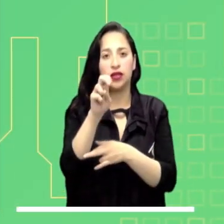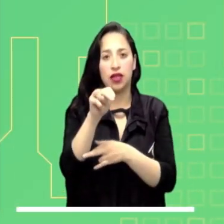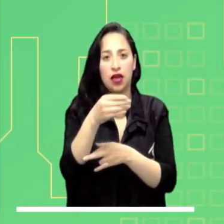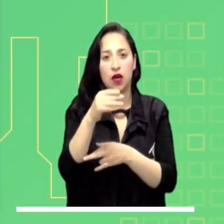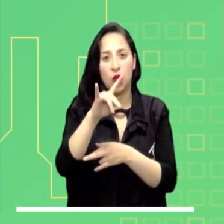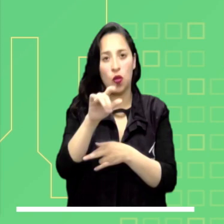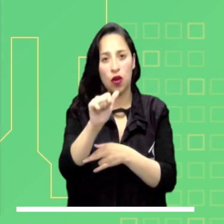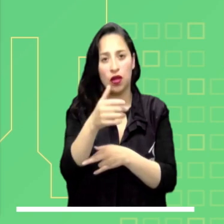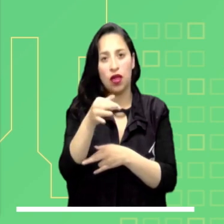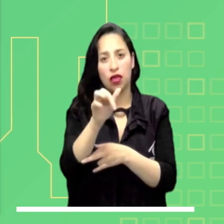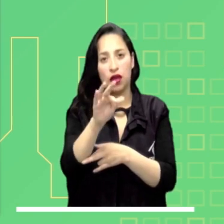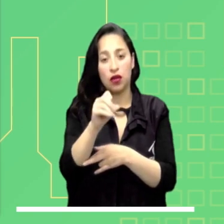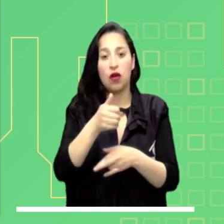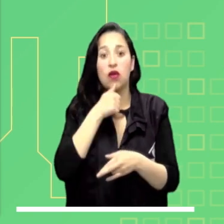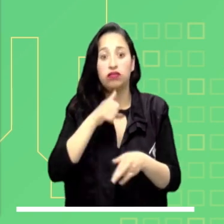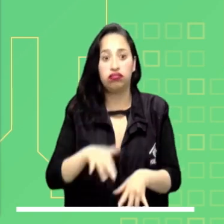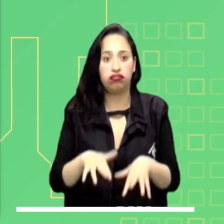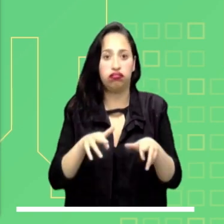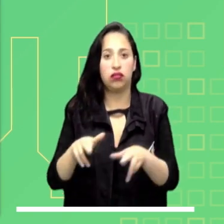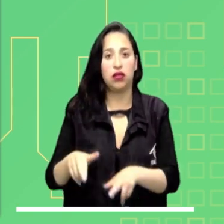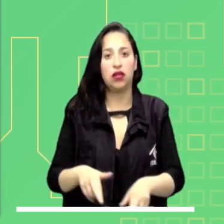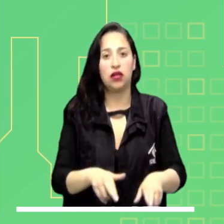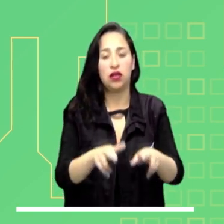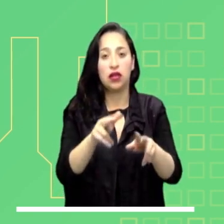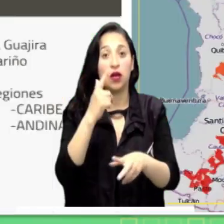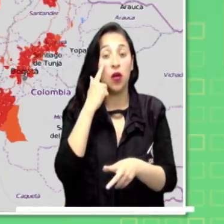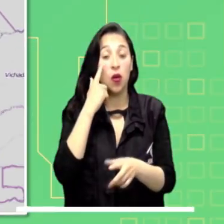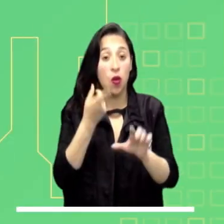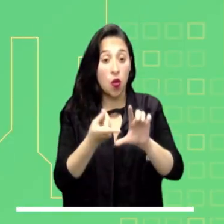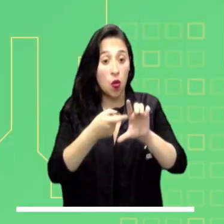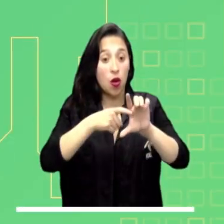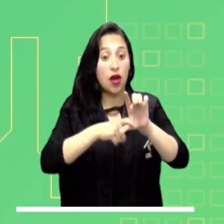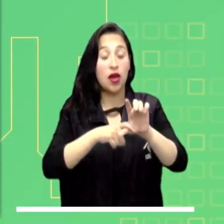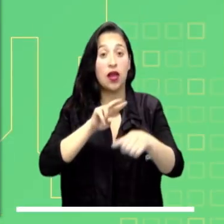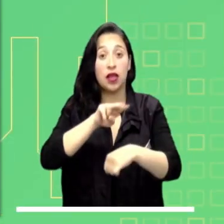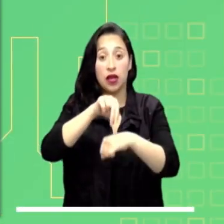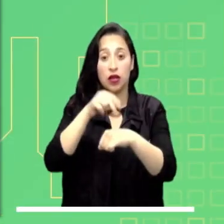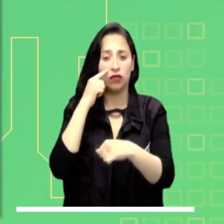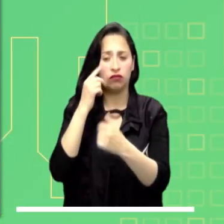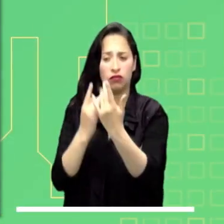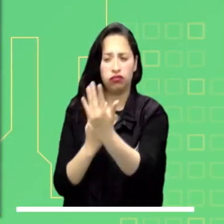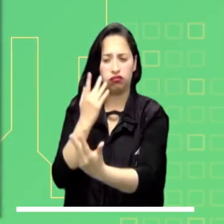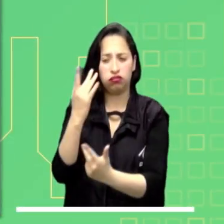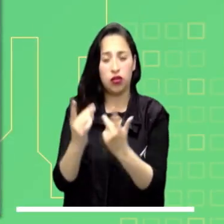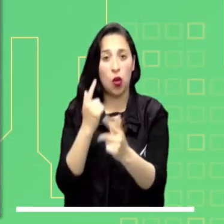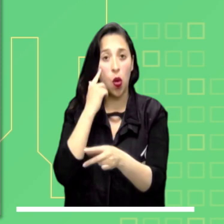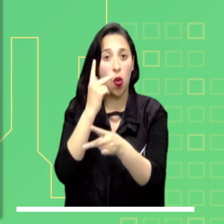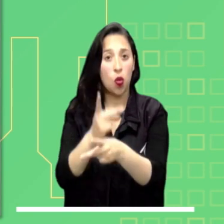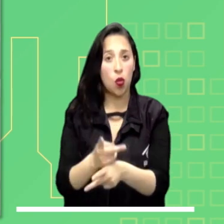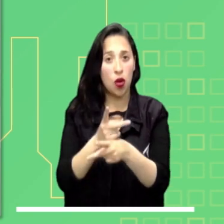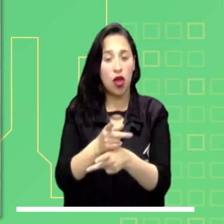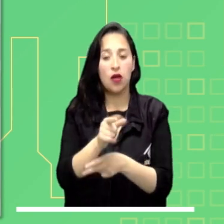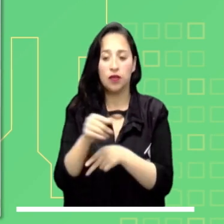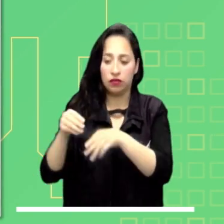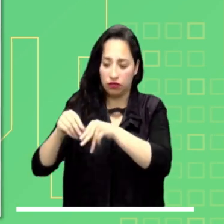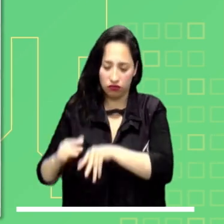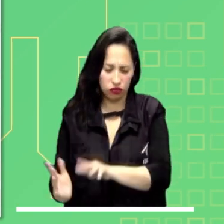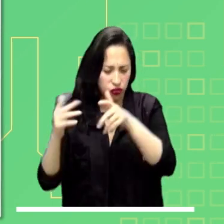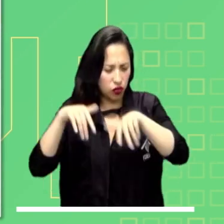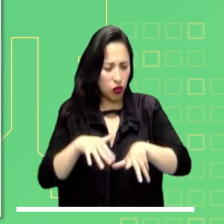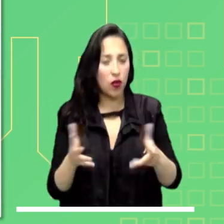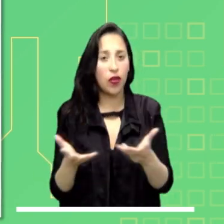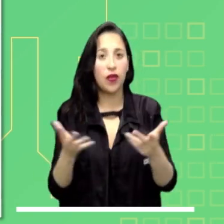posibles crecientes súbitas en los ríos san juan y atrato hay amenaza de incendios forestales en varios municipios de la guajira y de nariño